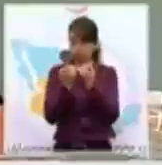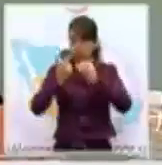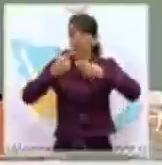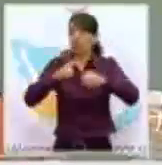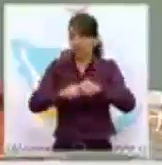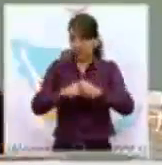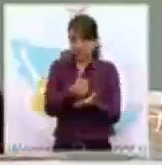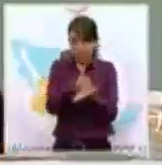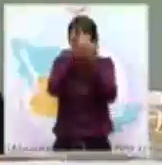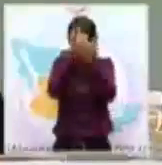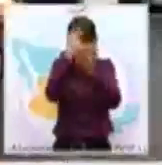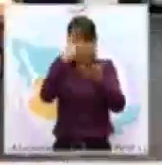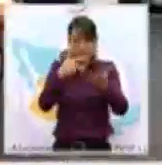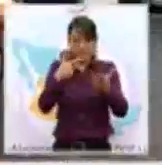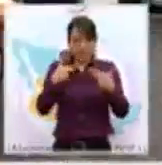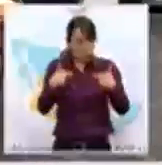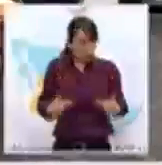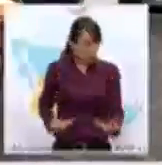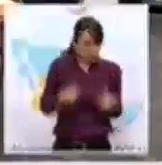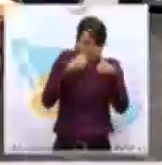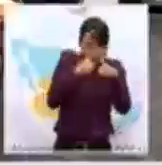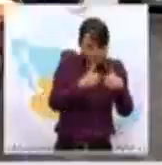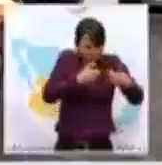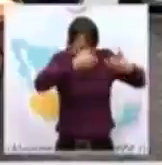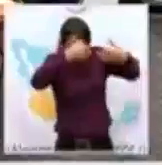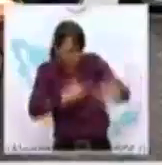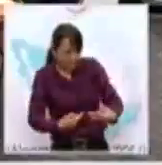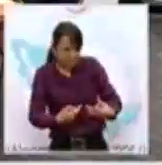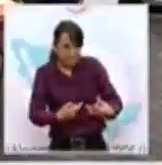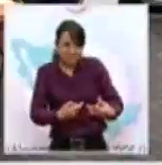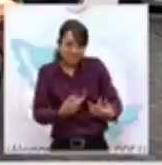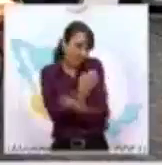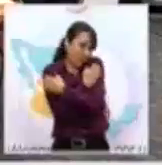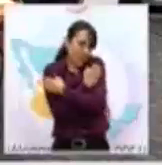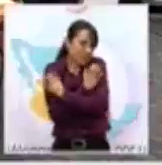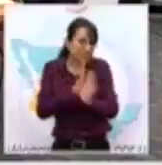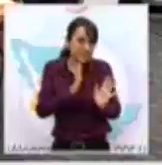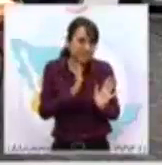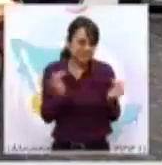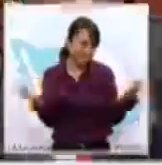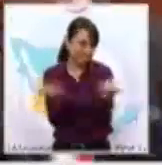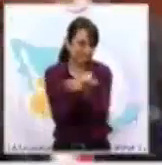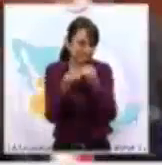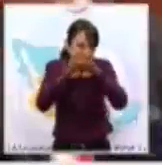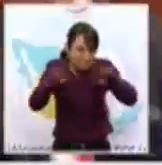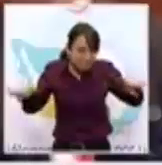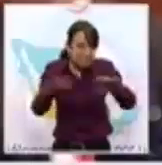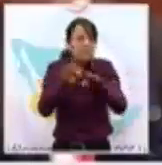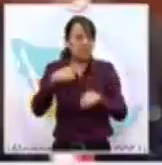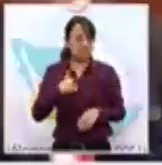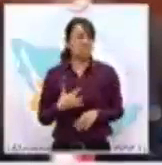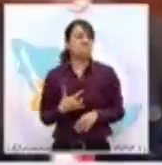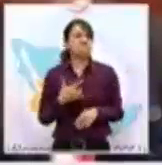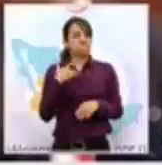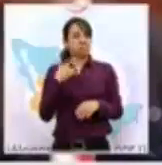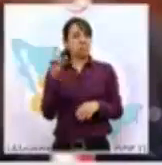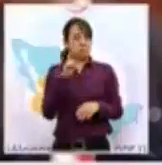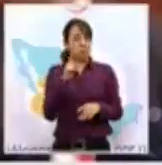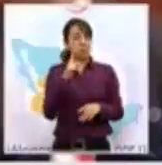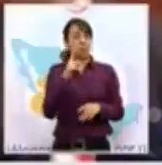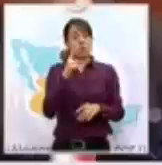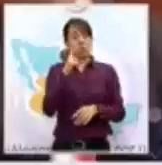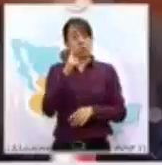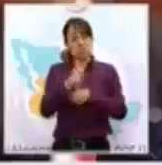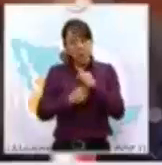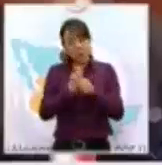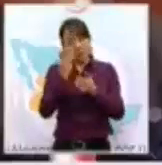es la educación. Dicho lo anterior, me parece que sobre todo conforme avanzas de grado escolar, sí tendría que